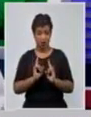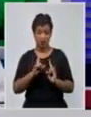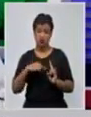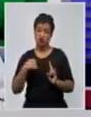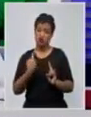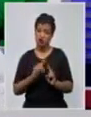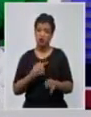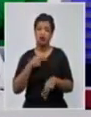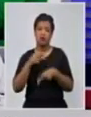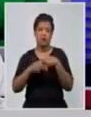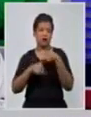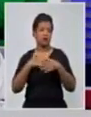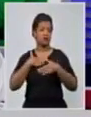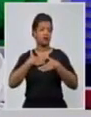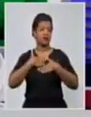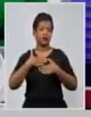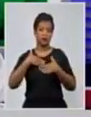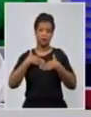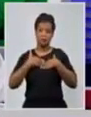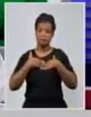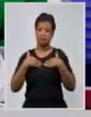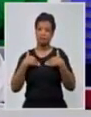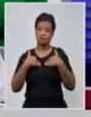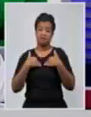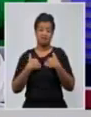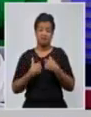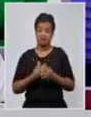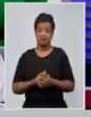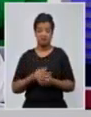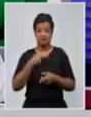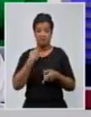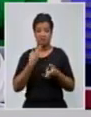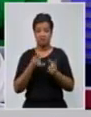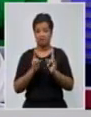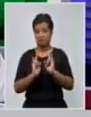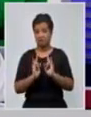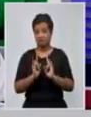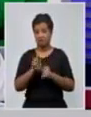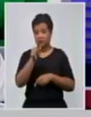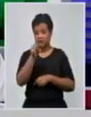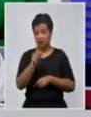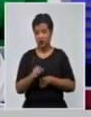las maniobras de reanimación cardiopulmonar como